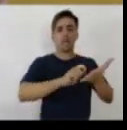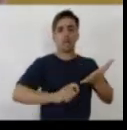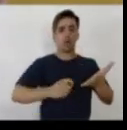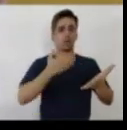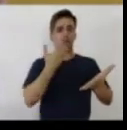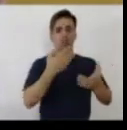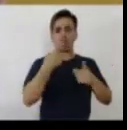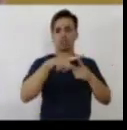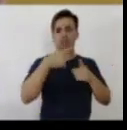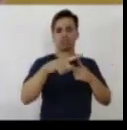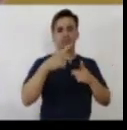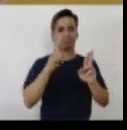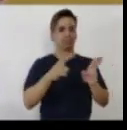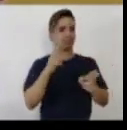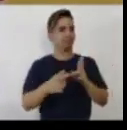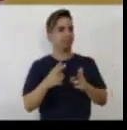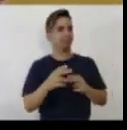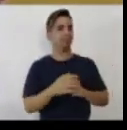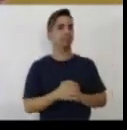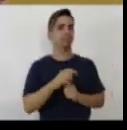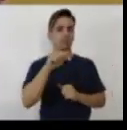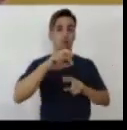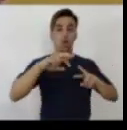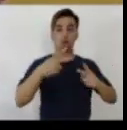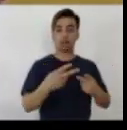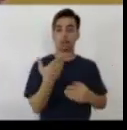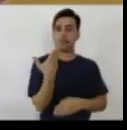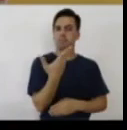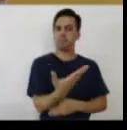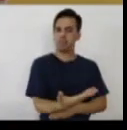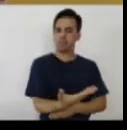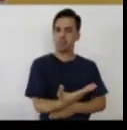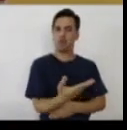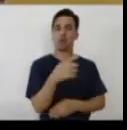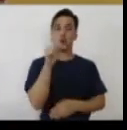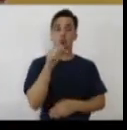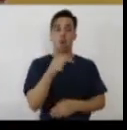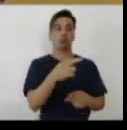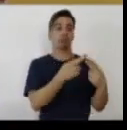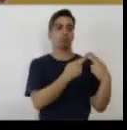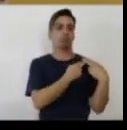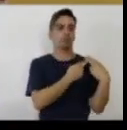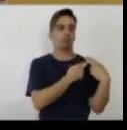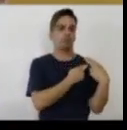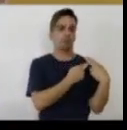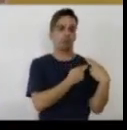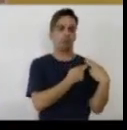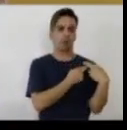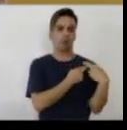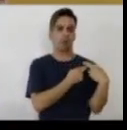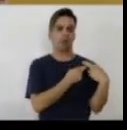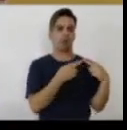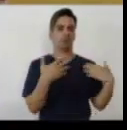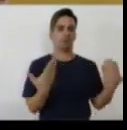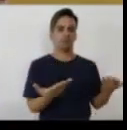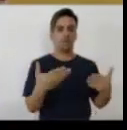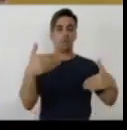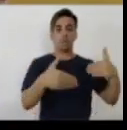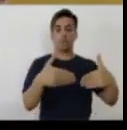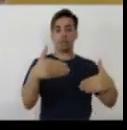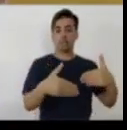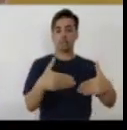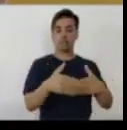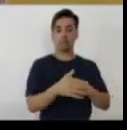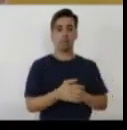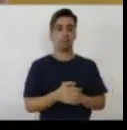de buenos trabajos y buenas actividades. Y una vez más les pido, seamos responsables en